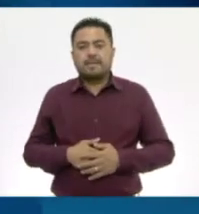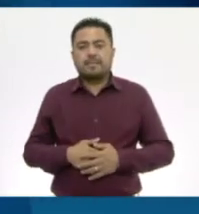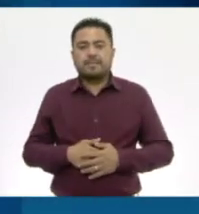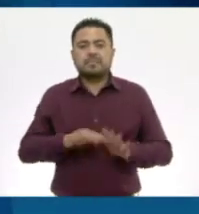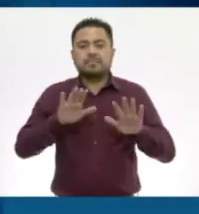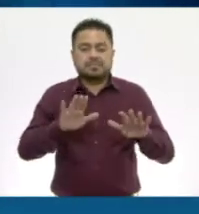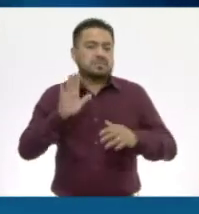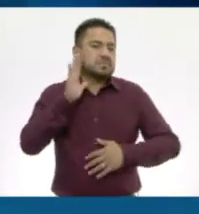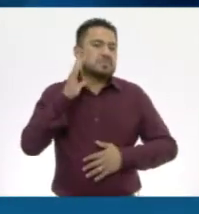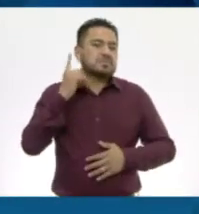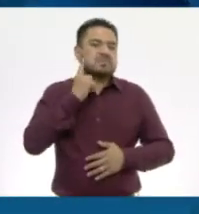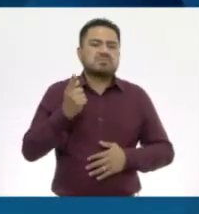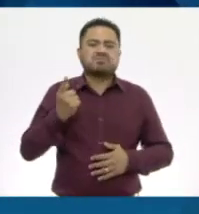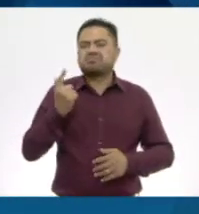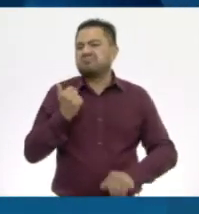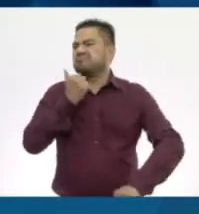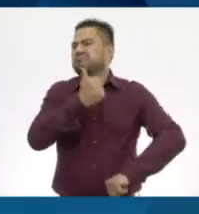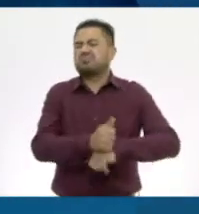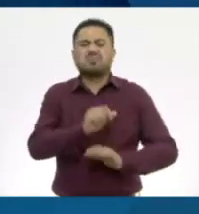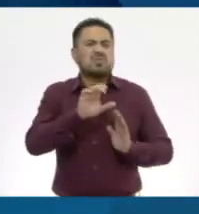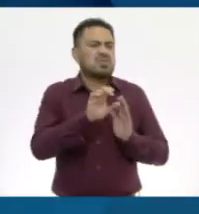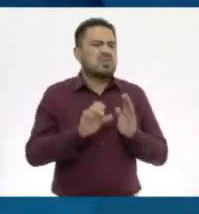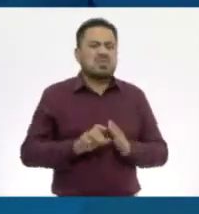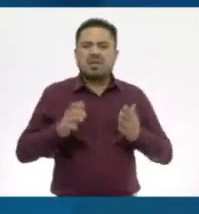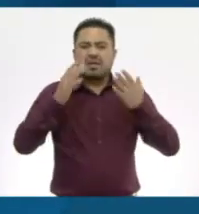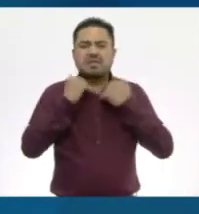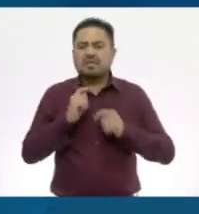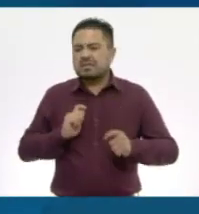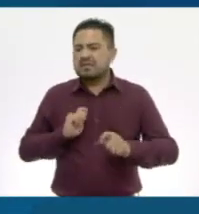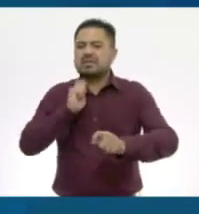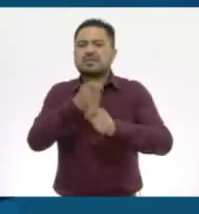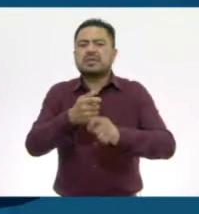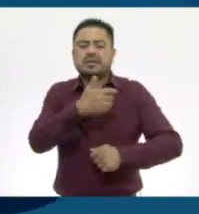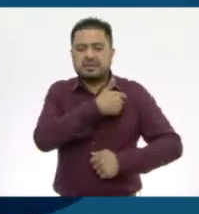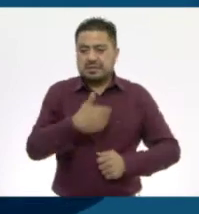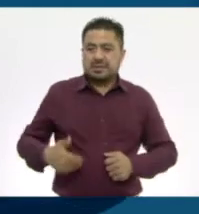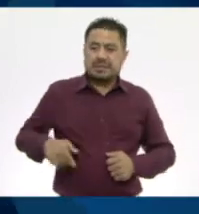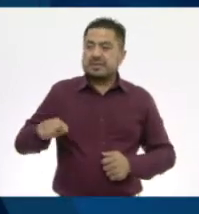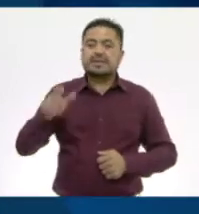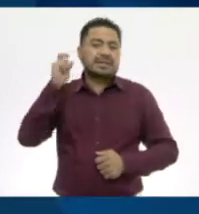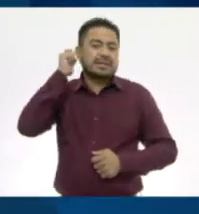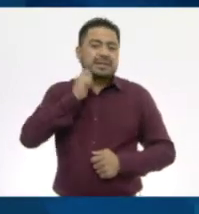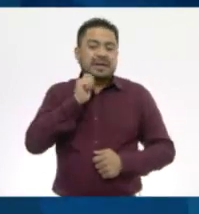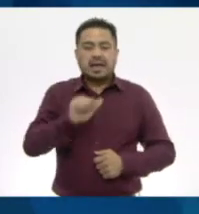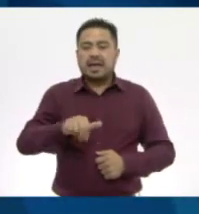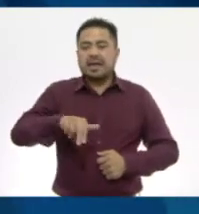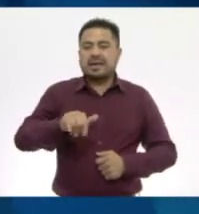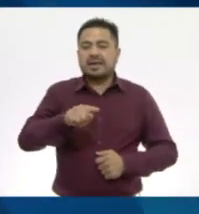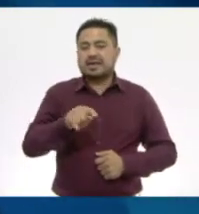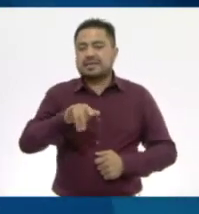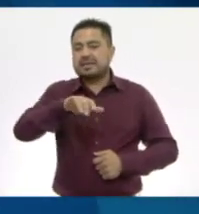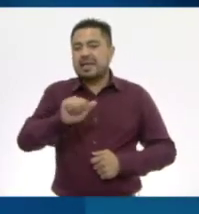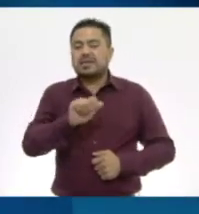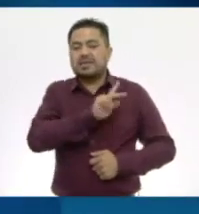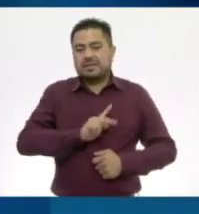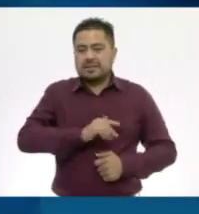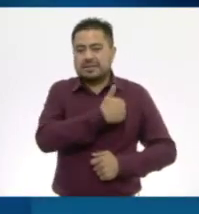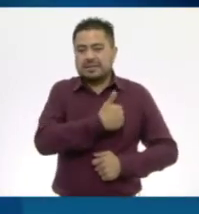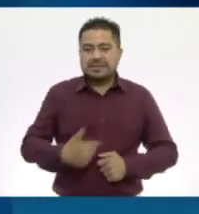El Congreso, sin autoridad constitucional, designó a Guerrero presidente y a Anastasio Bustamante